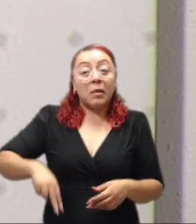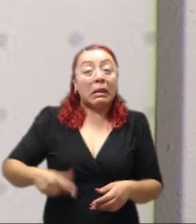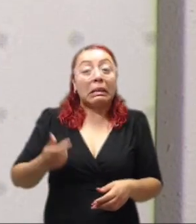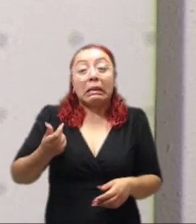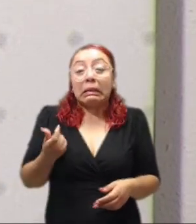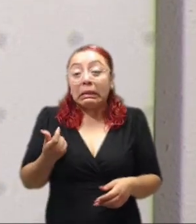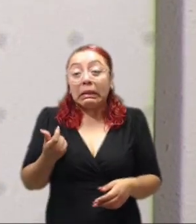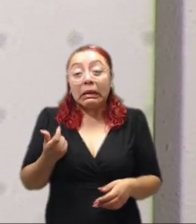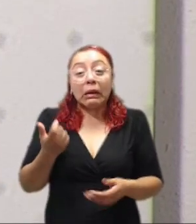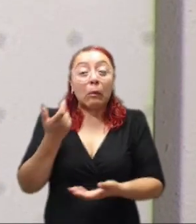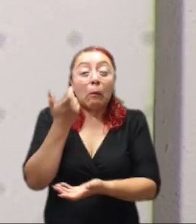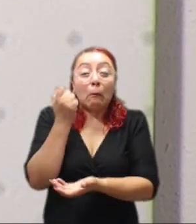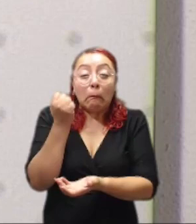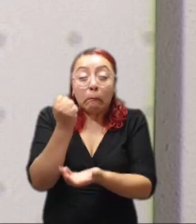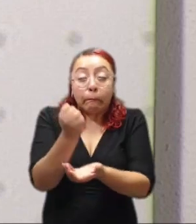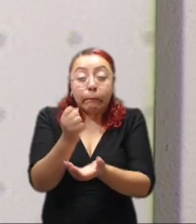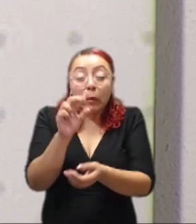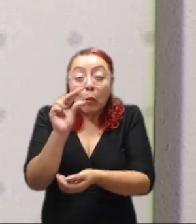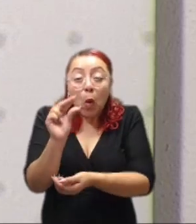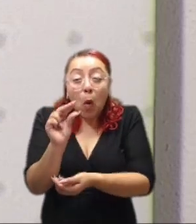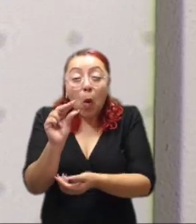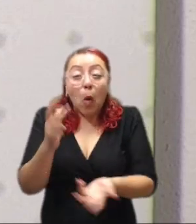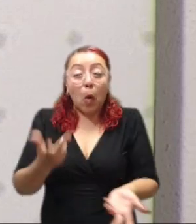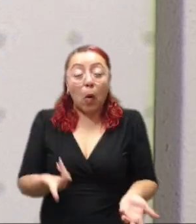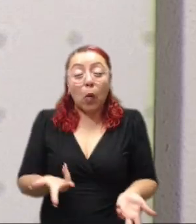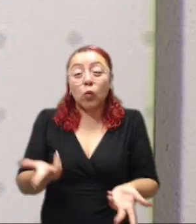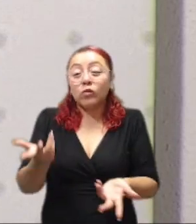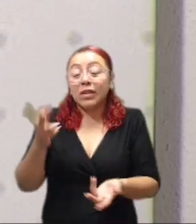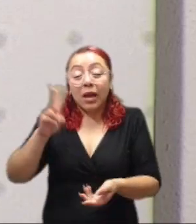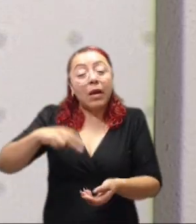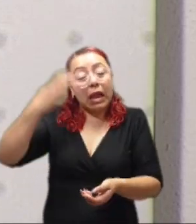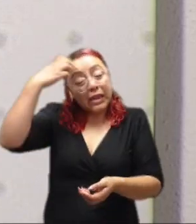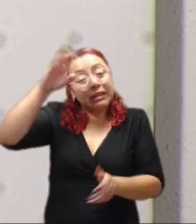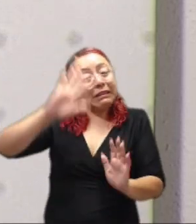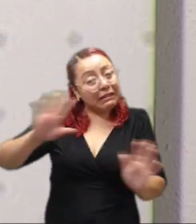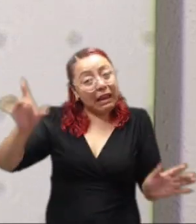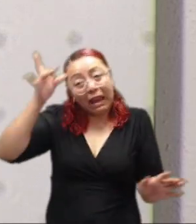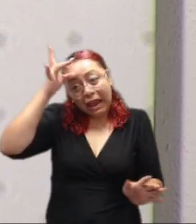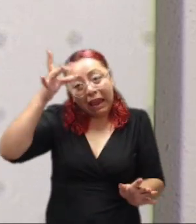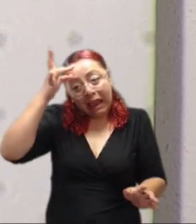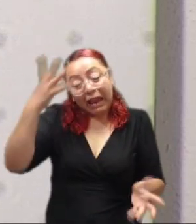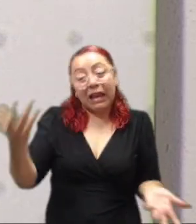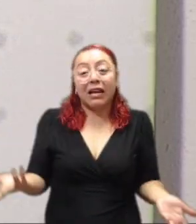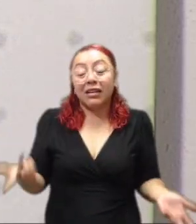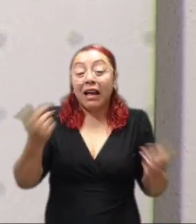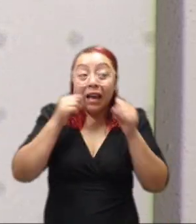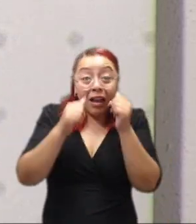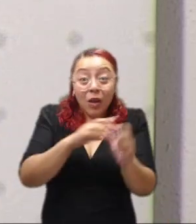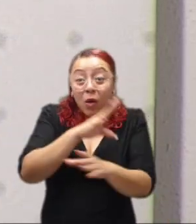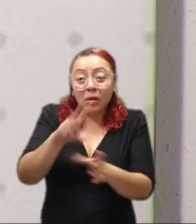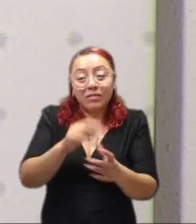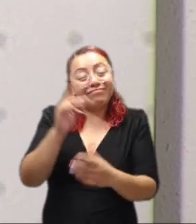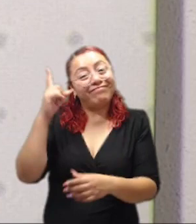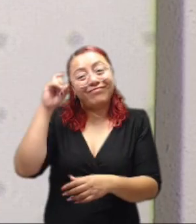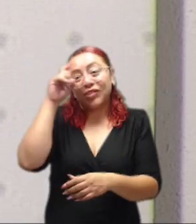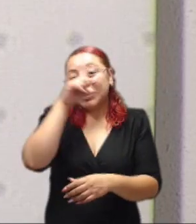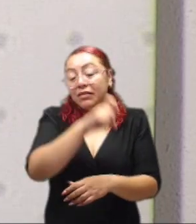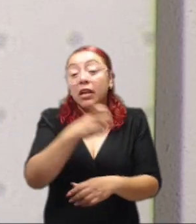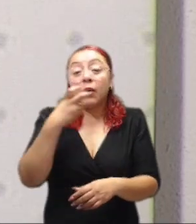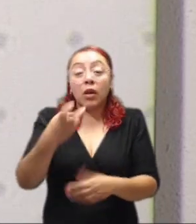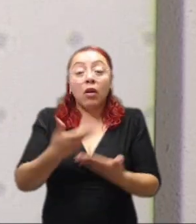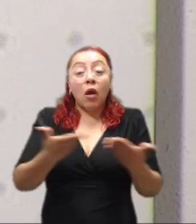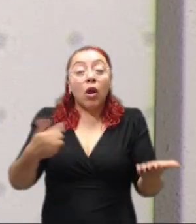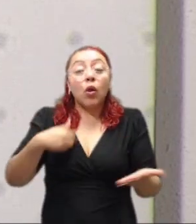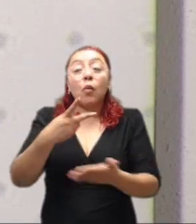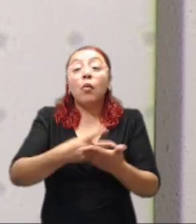recursos según mi experiencia como para poder atender todo así que el trabajo de gestión que este gran proyecto que